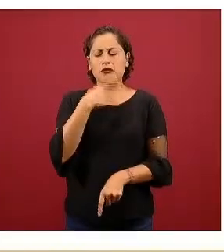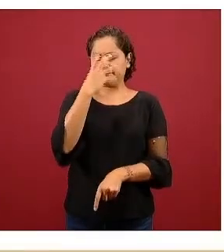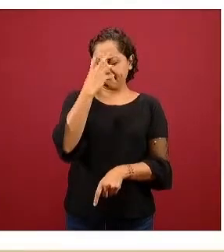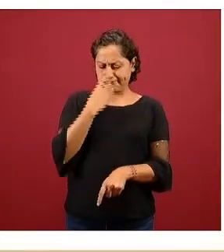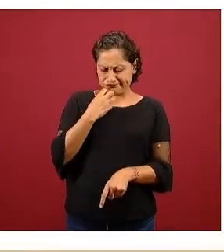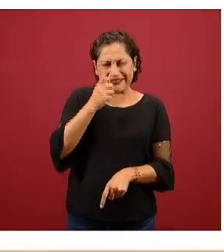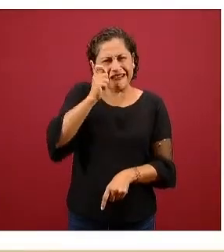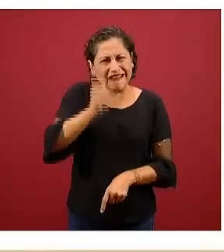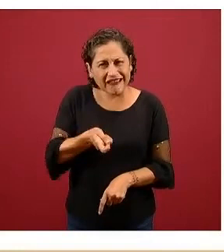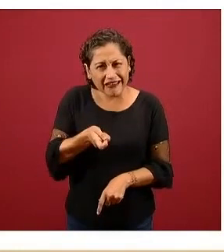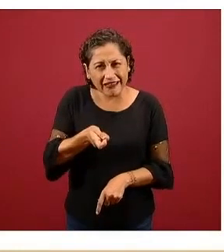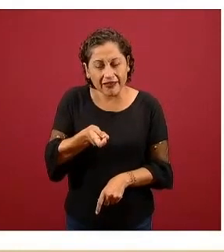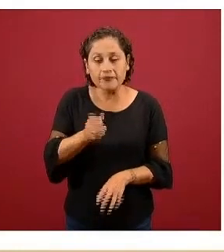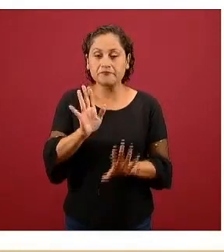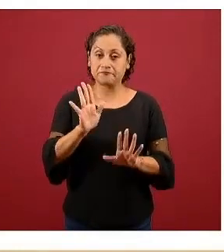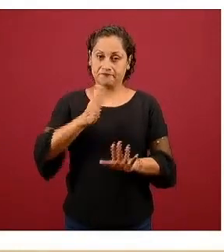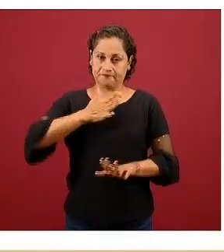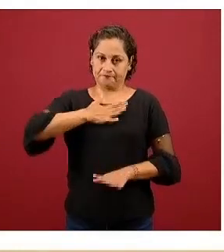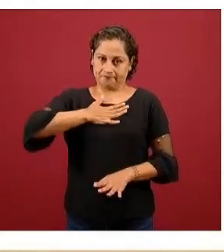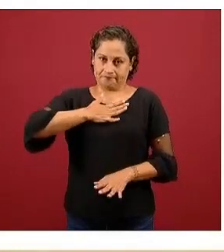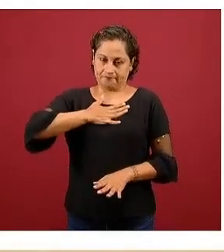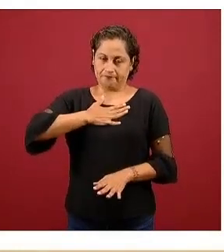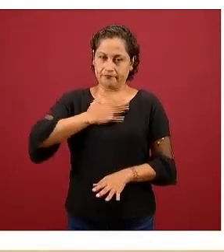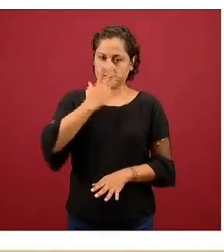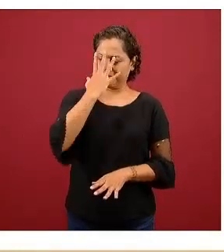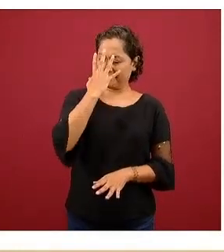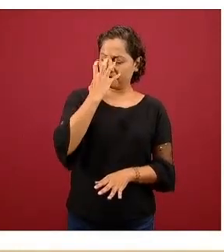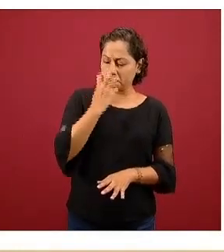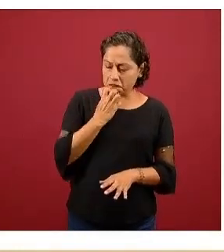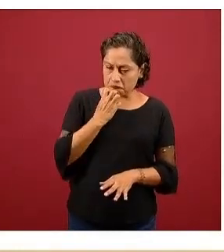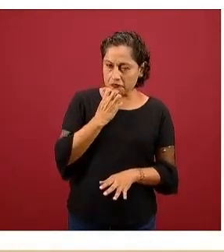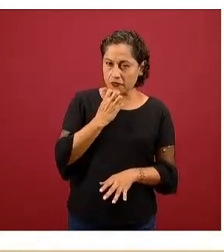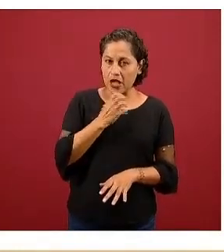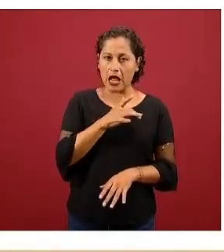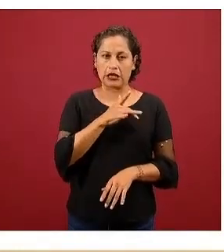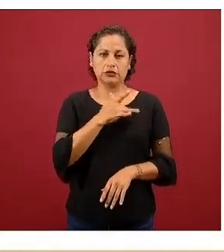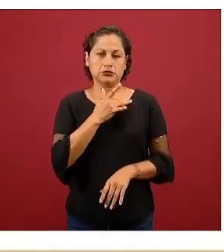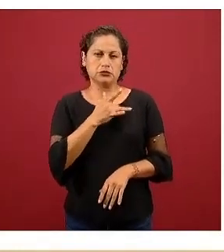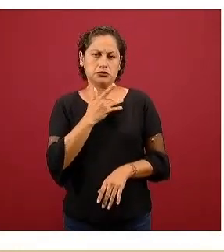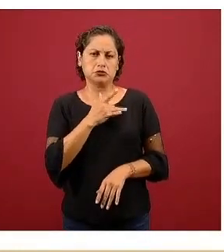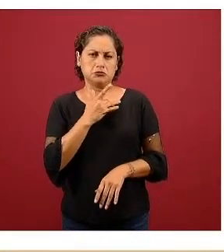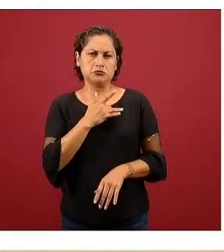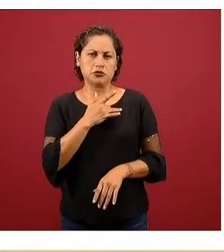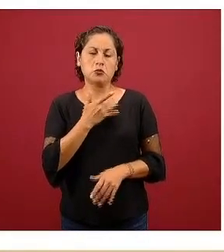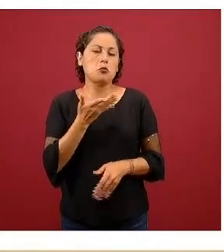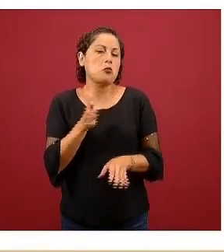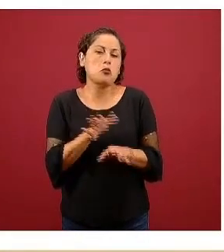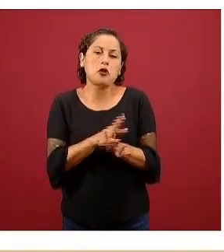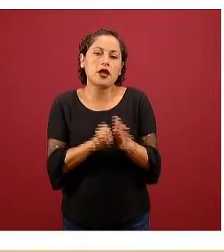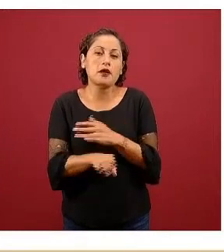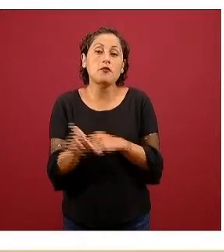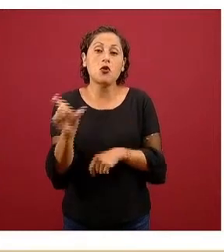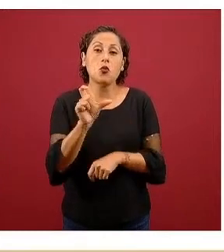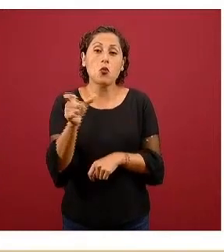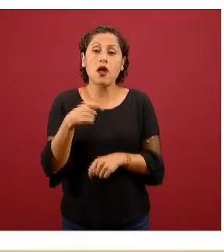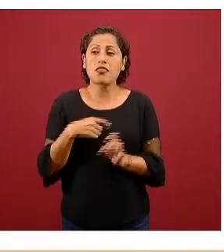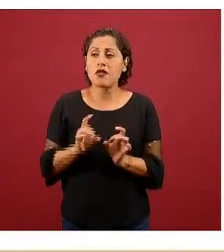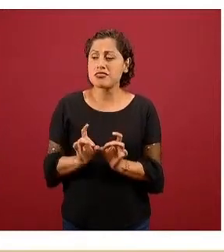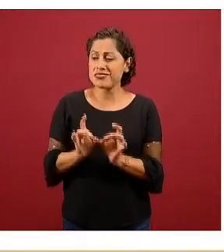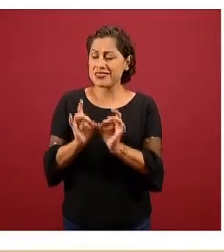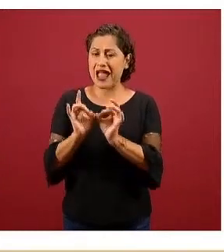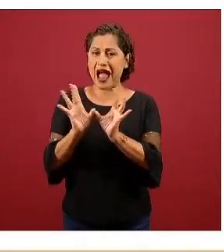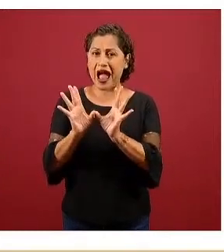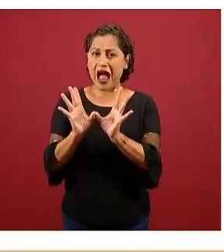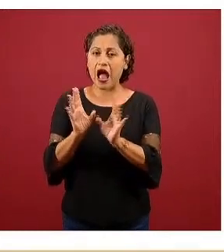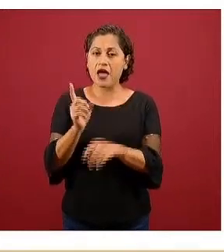yo la definiría como una emoción que se presenta ante ciertas situaciones difíciles, que en